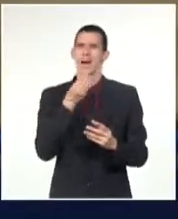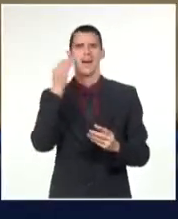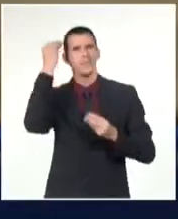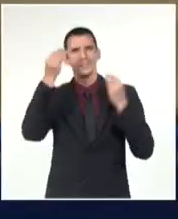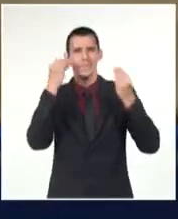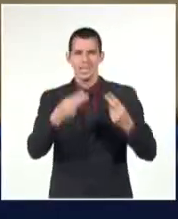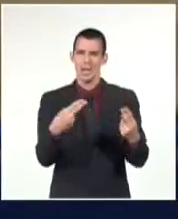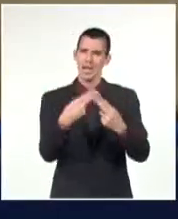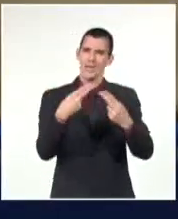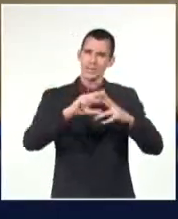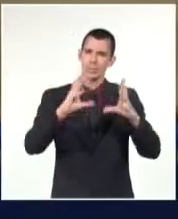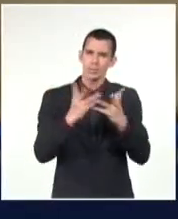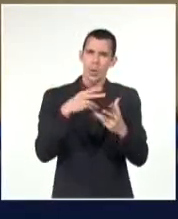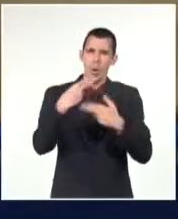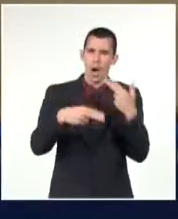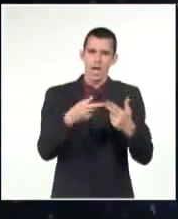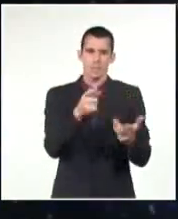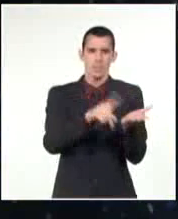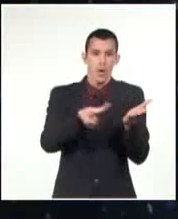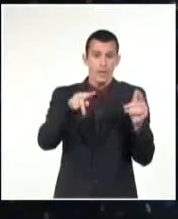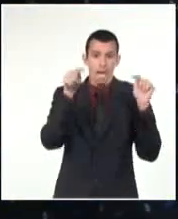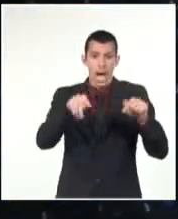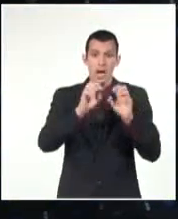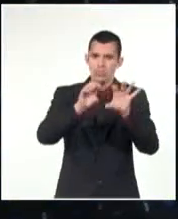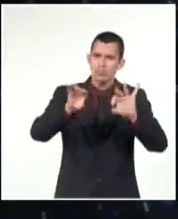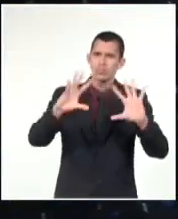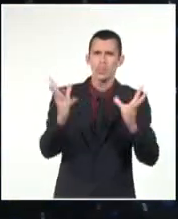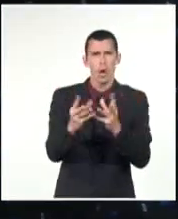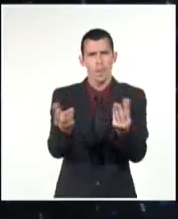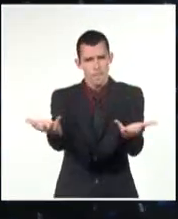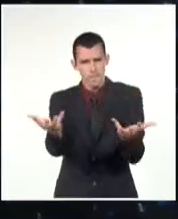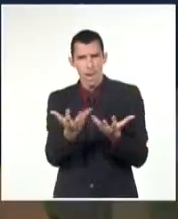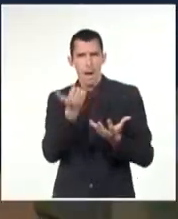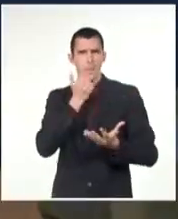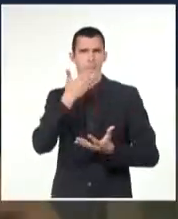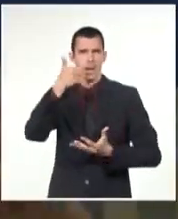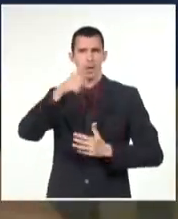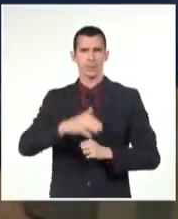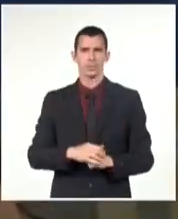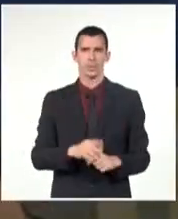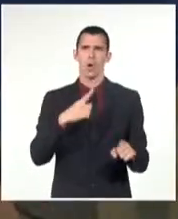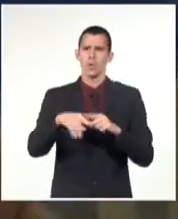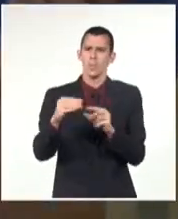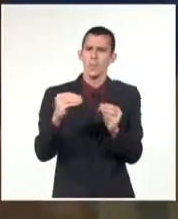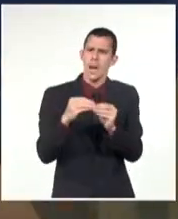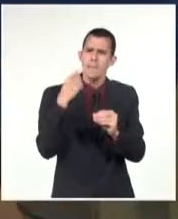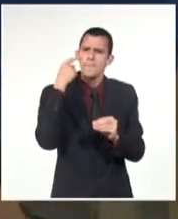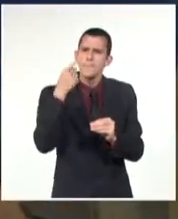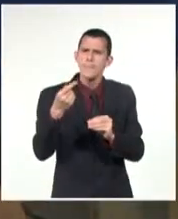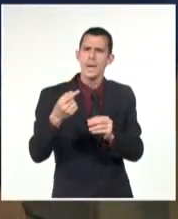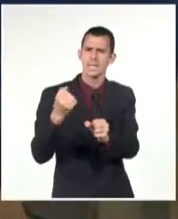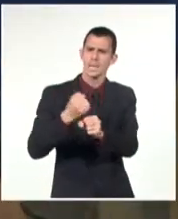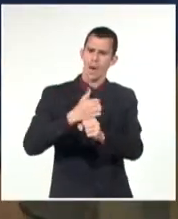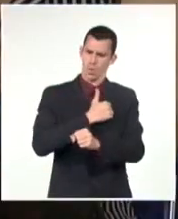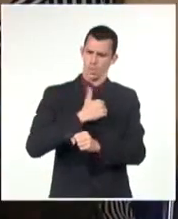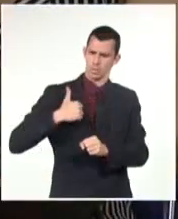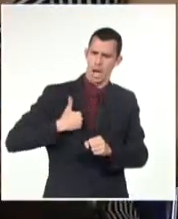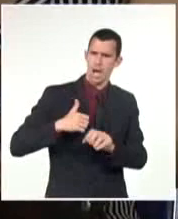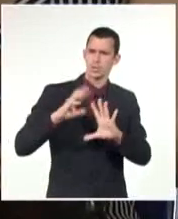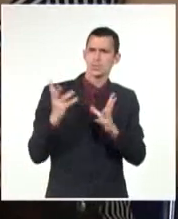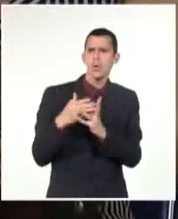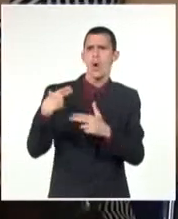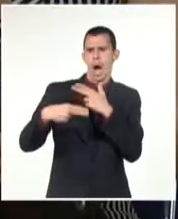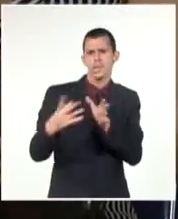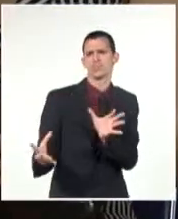concursos provinciales, lo acertado de involucrar a los nuevos actores económicos, la urgencia de conectar al público joven con espacios que